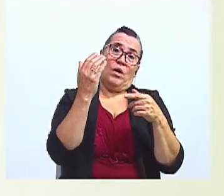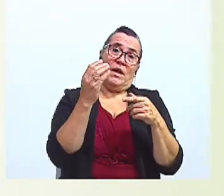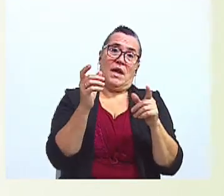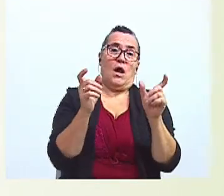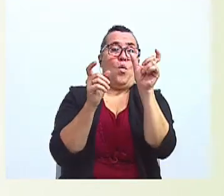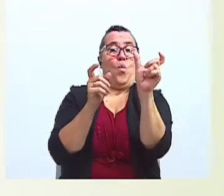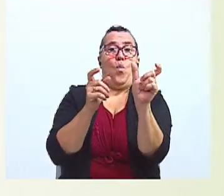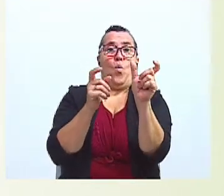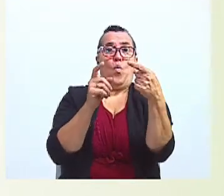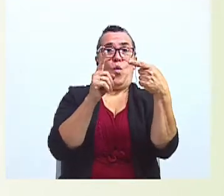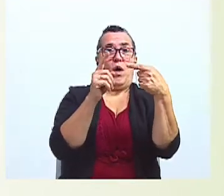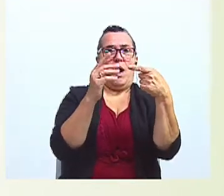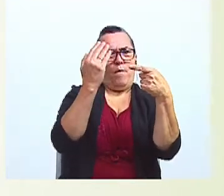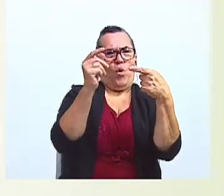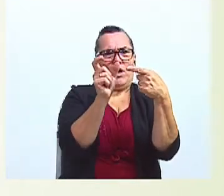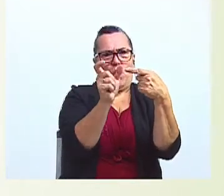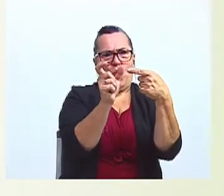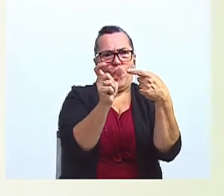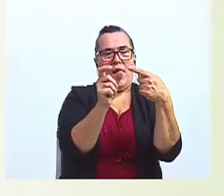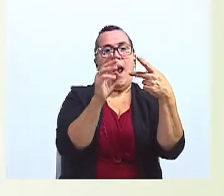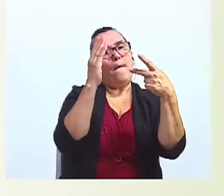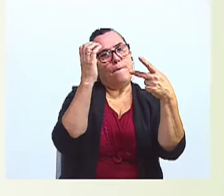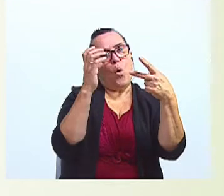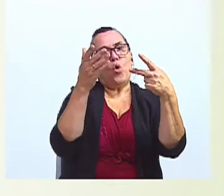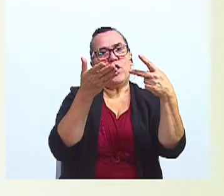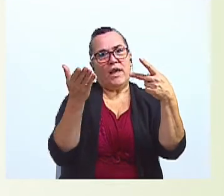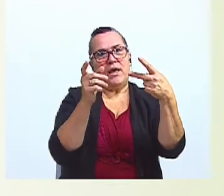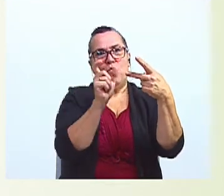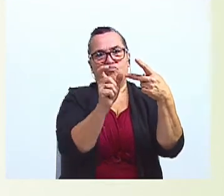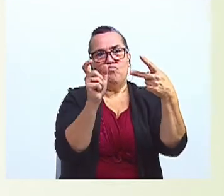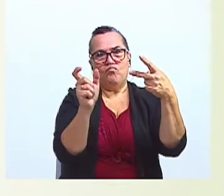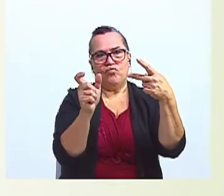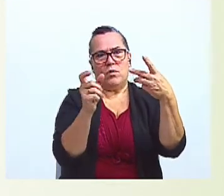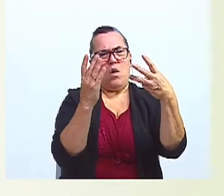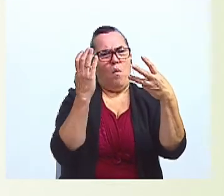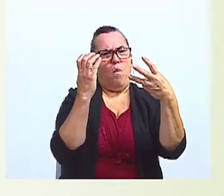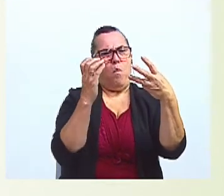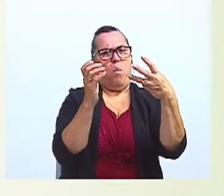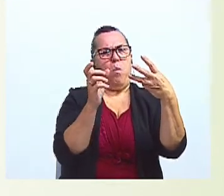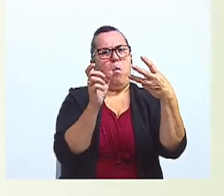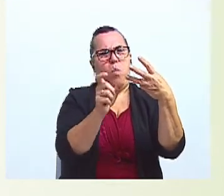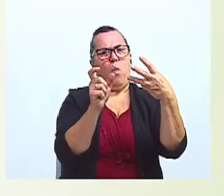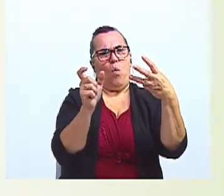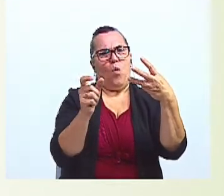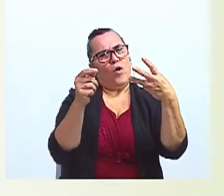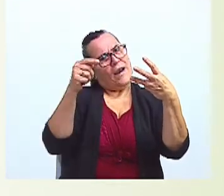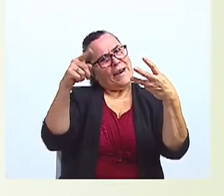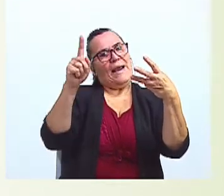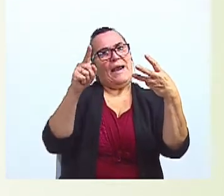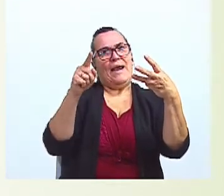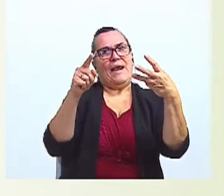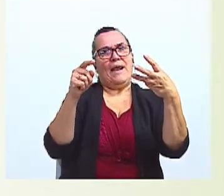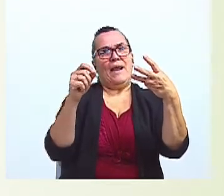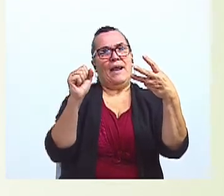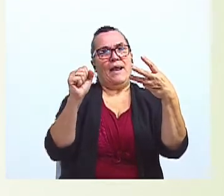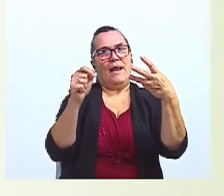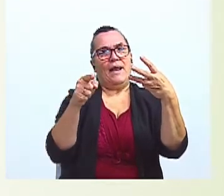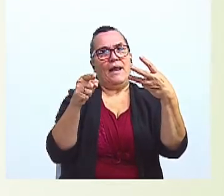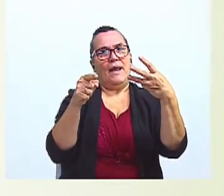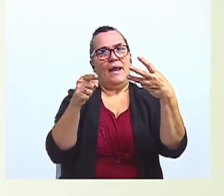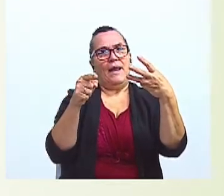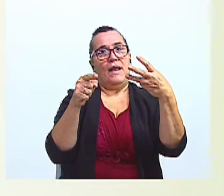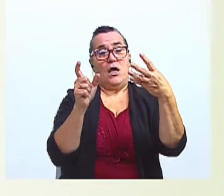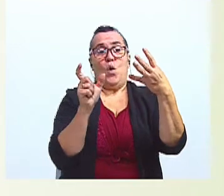palabra, porque como 2 palabras, por qué con ese acento enérgico y una